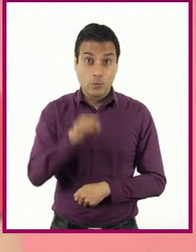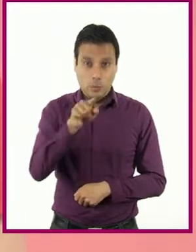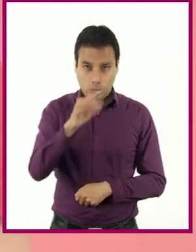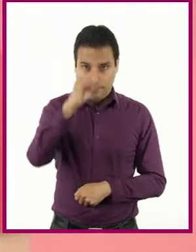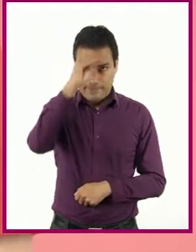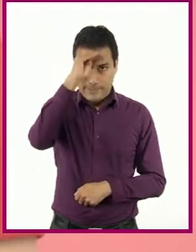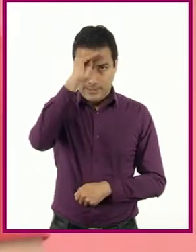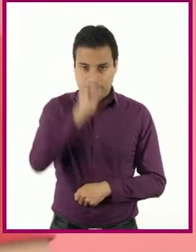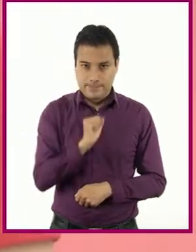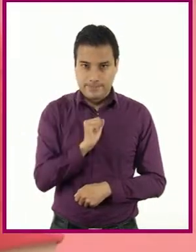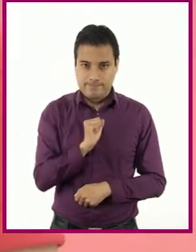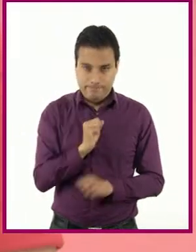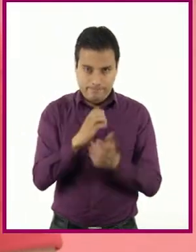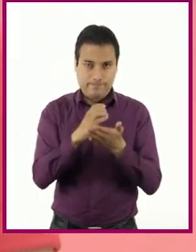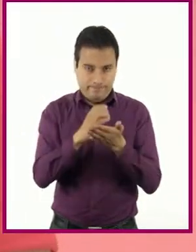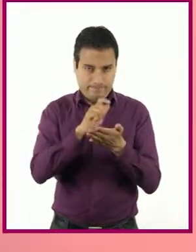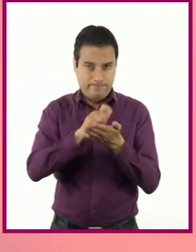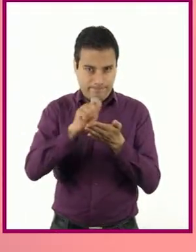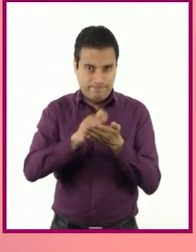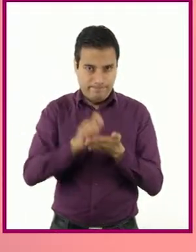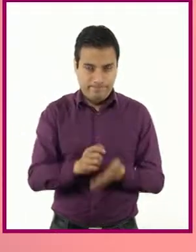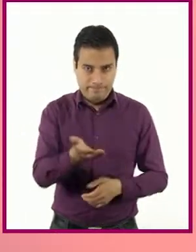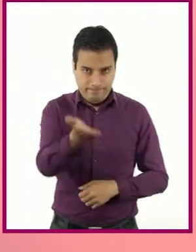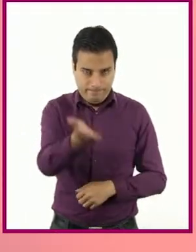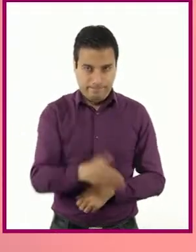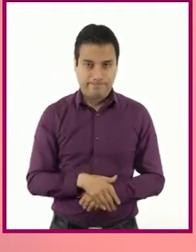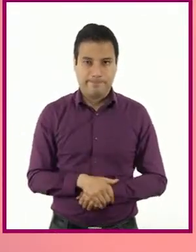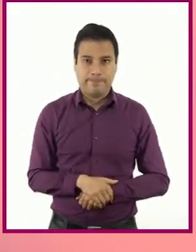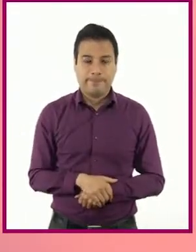sus cuadernos sus reflexiones.